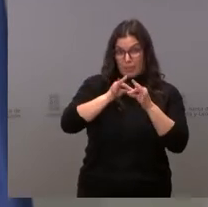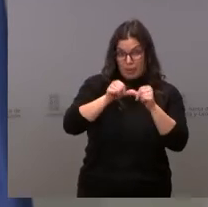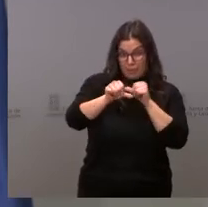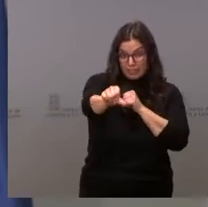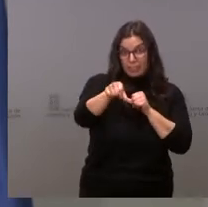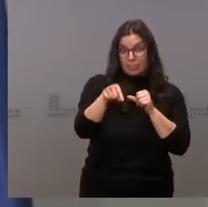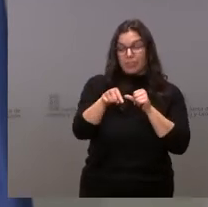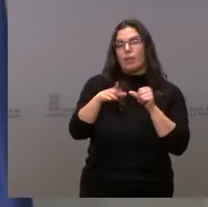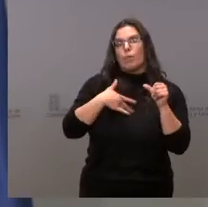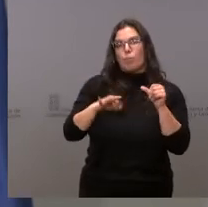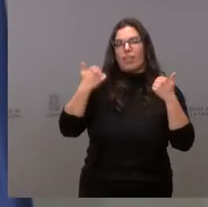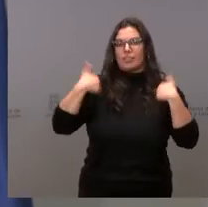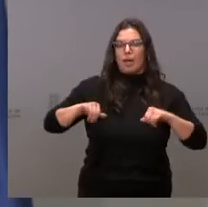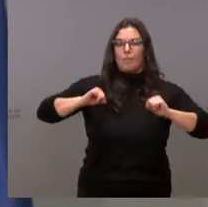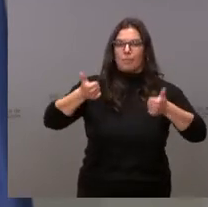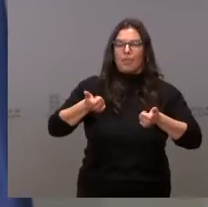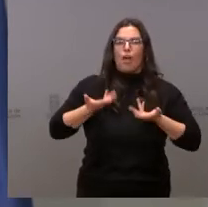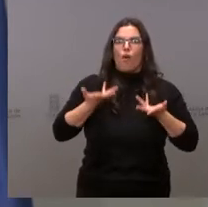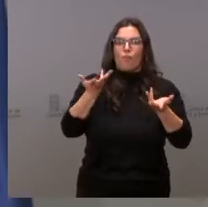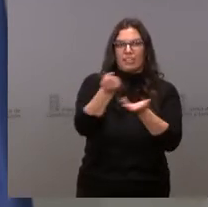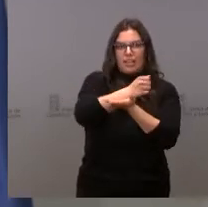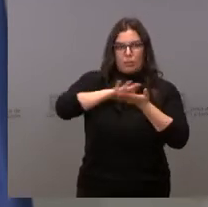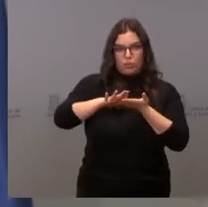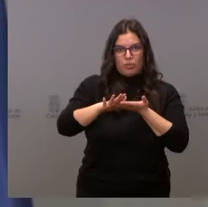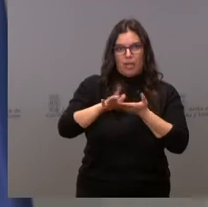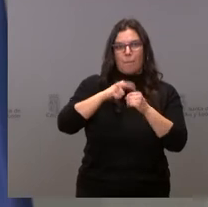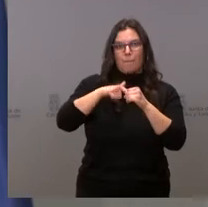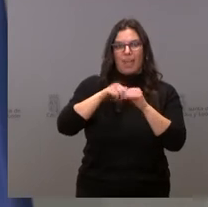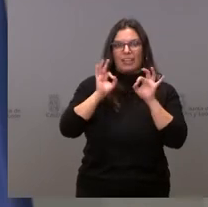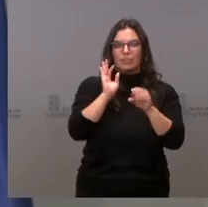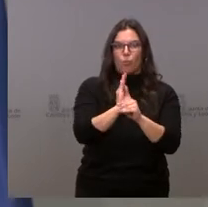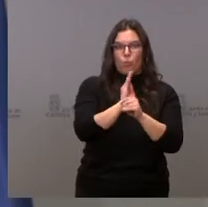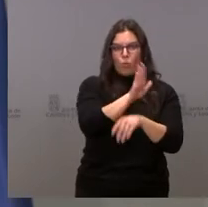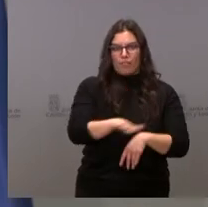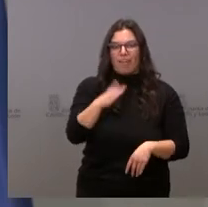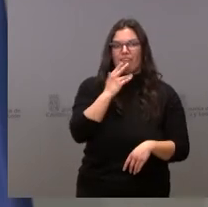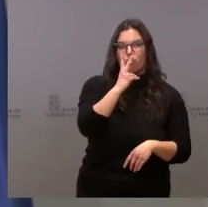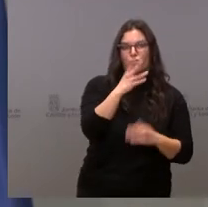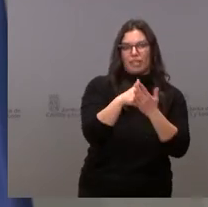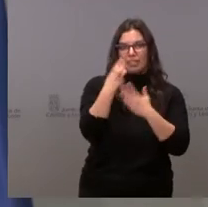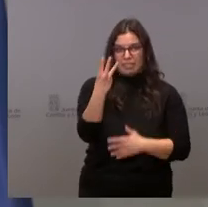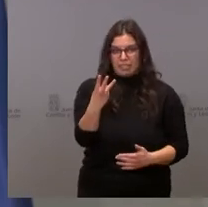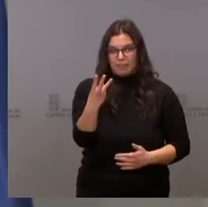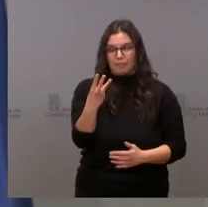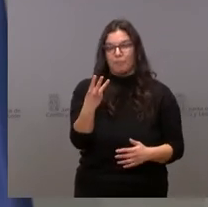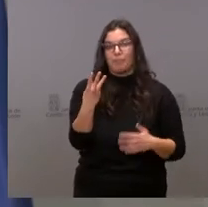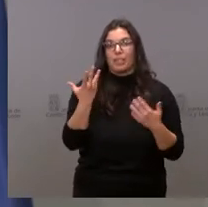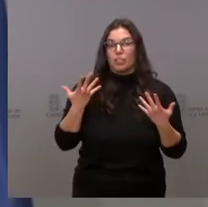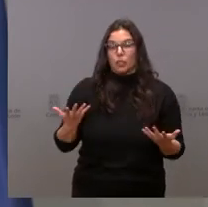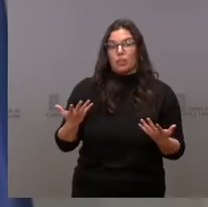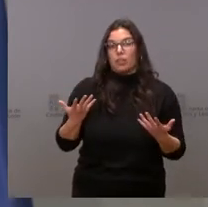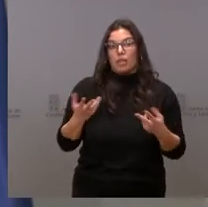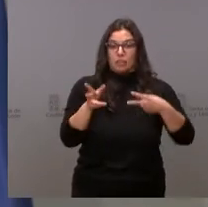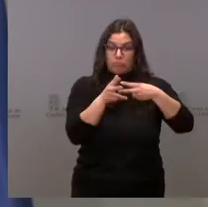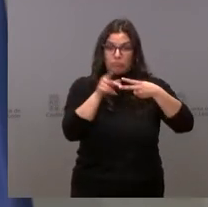podamos ya comenzar con esta oferta gratuita en materia educativa de 2 a 3 años por tanto dos cuestiones